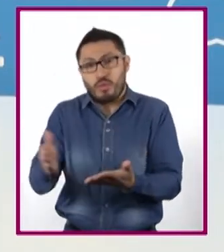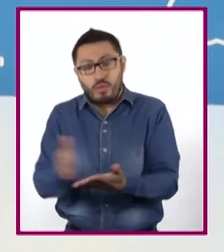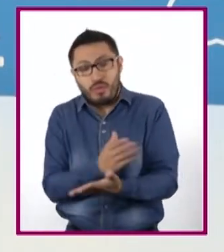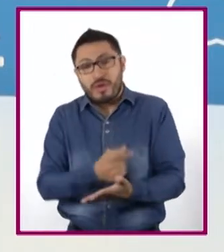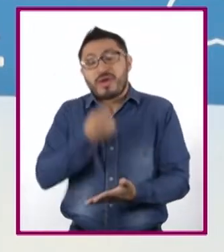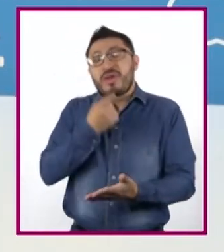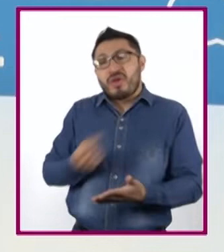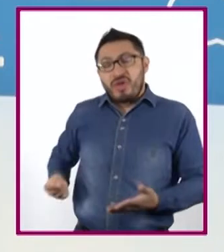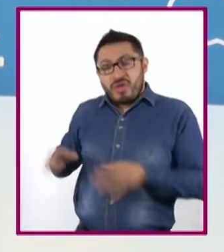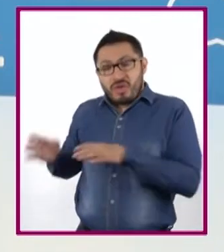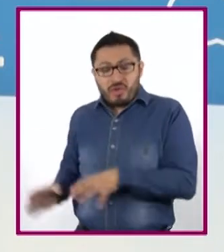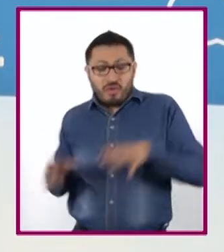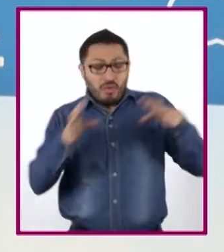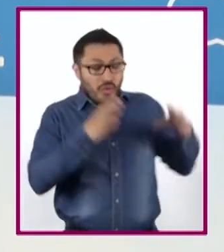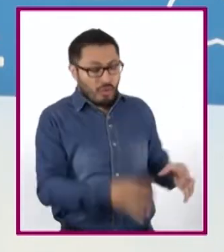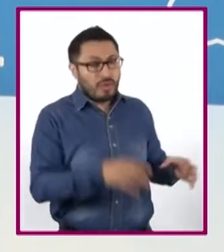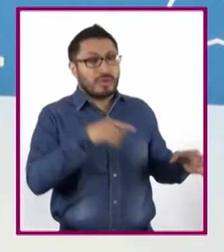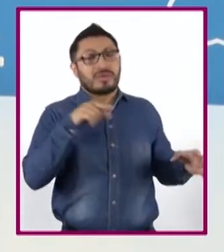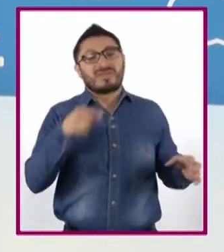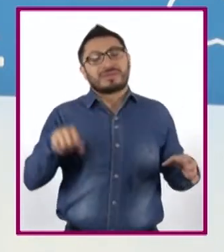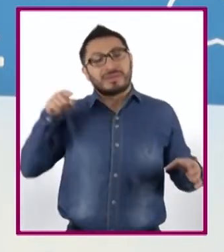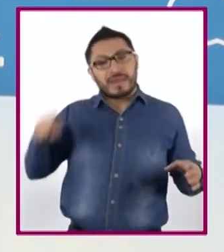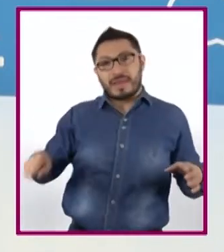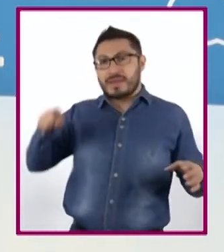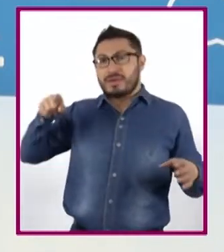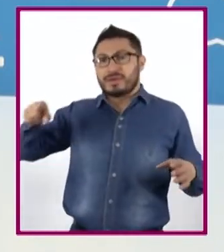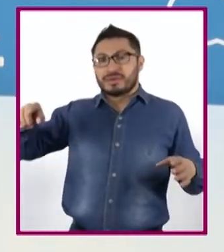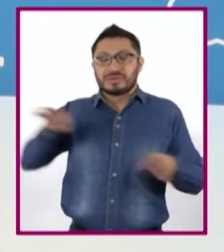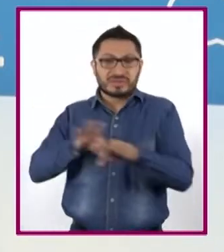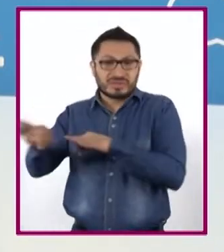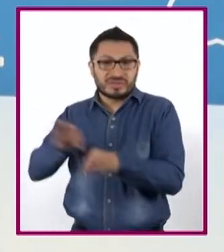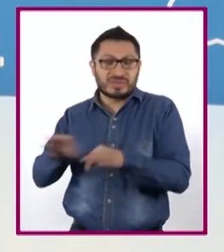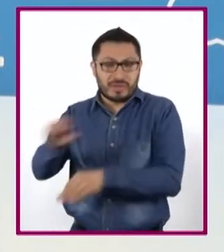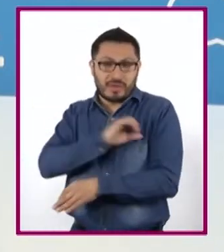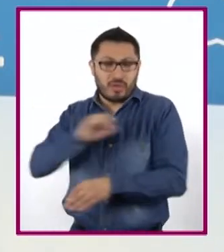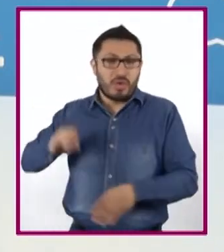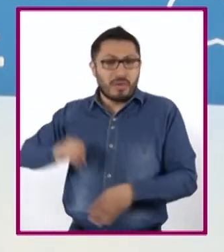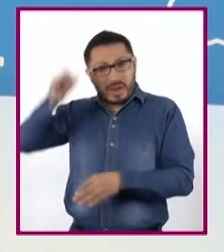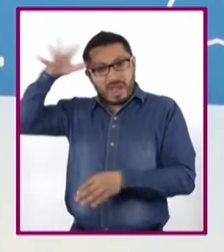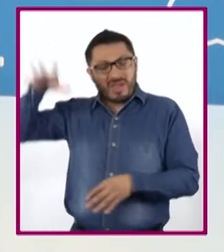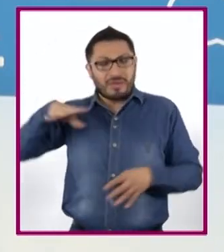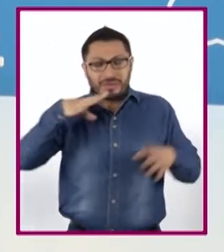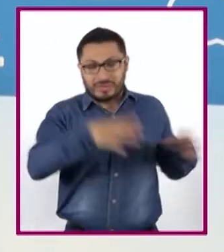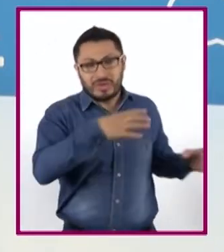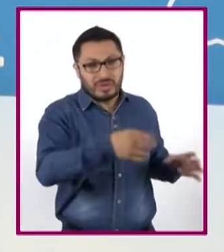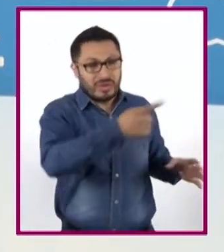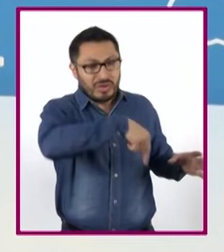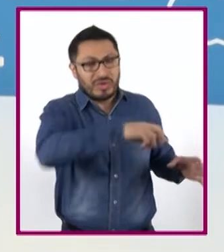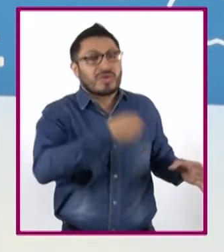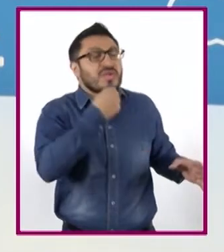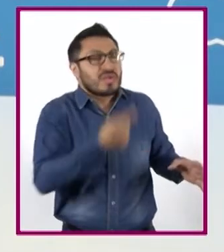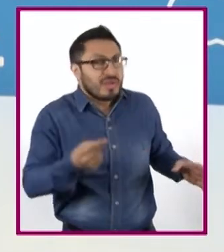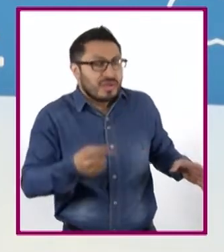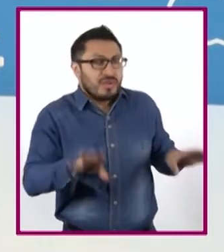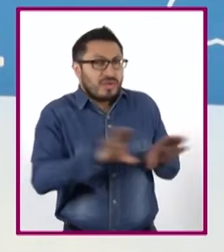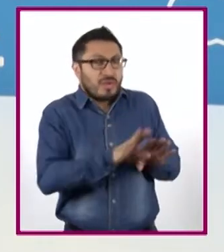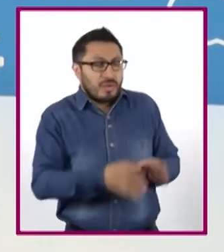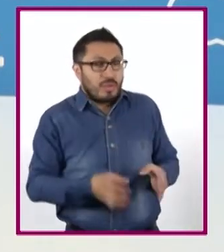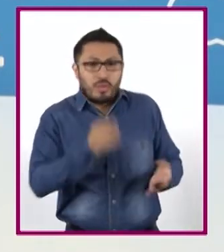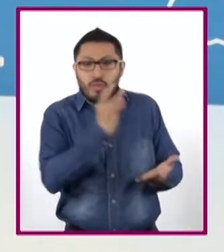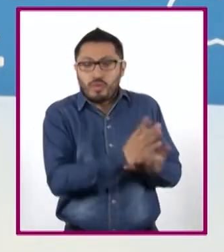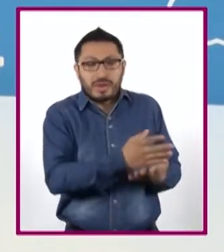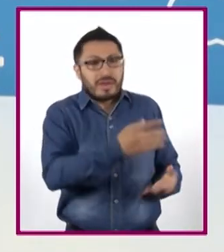obligaciones laborales que compartían con los adultos y los remitió a las escuelas para que se dedicaran a su desarrollo